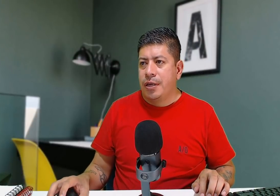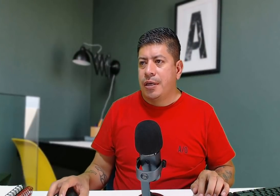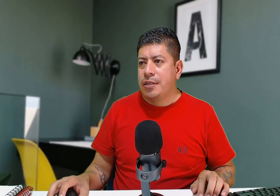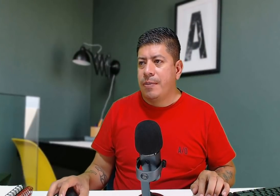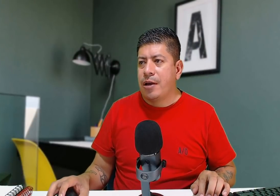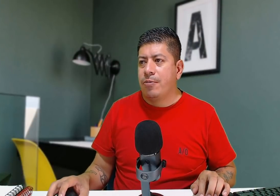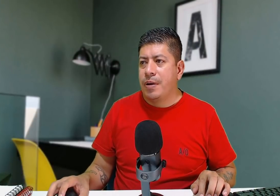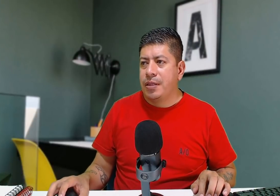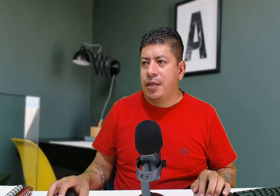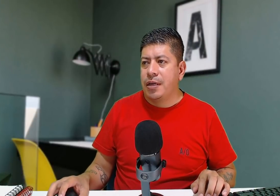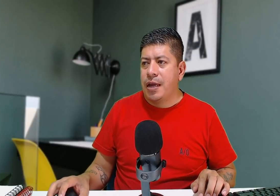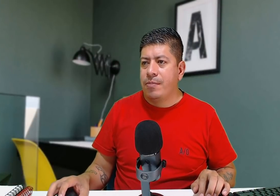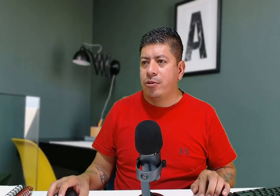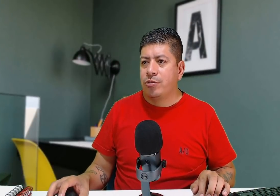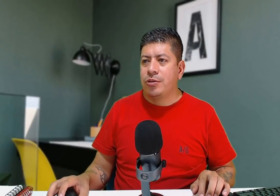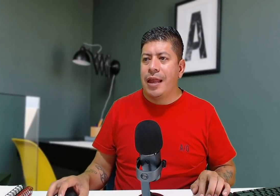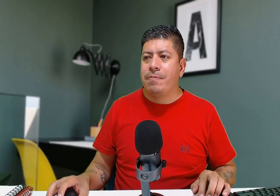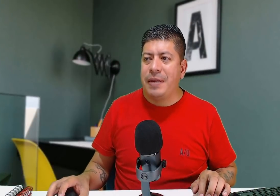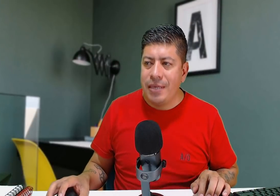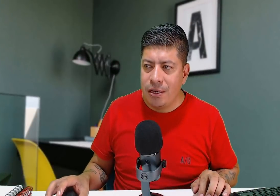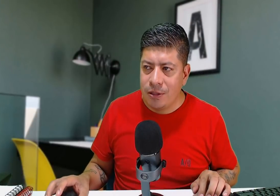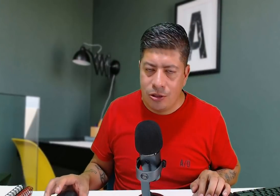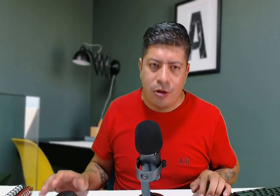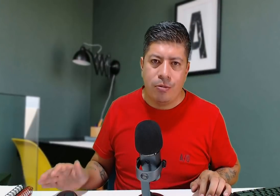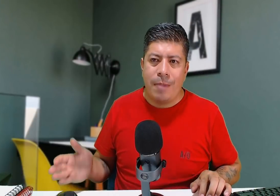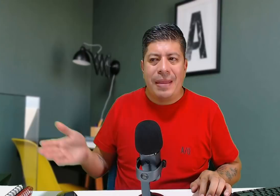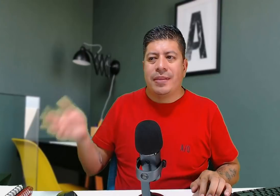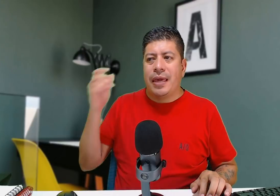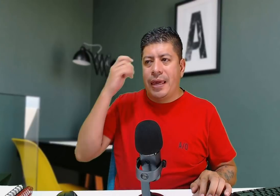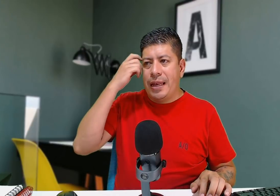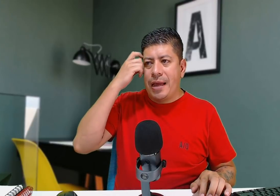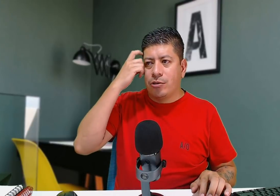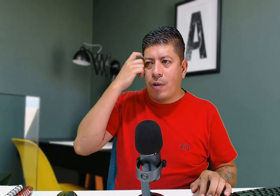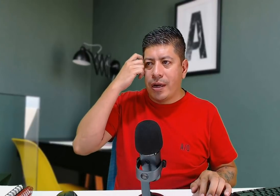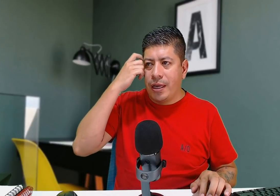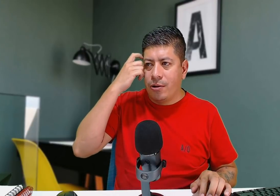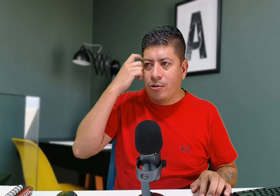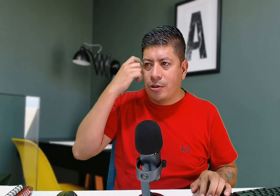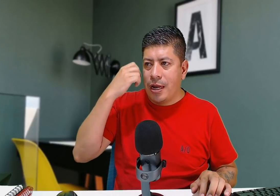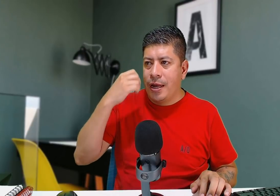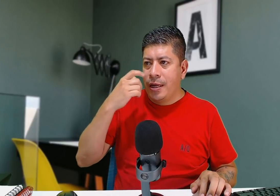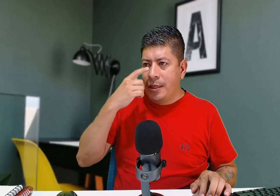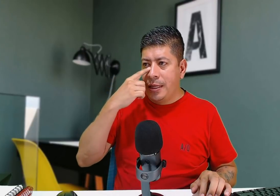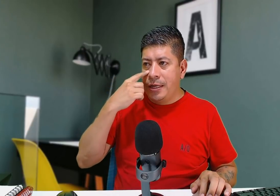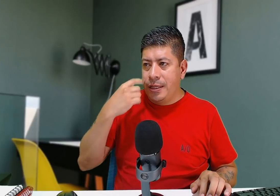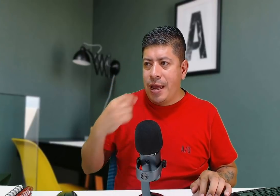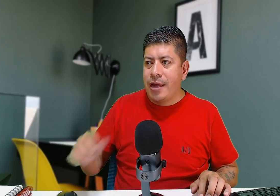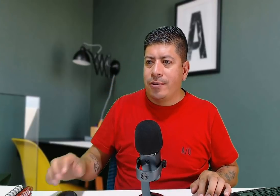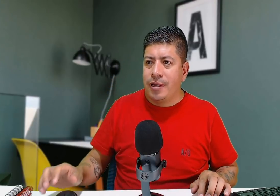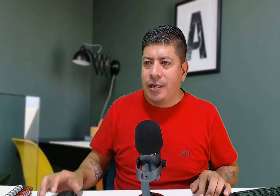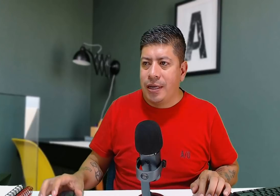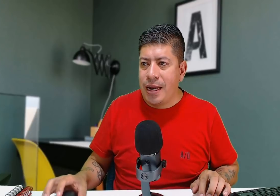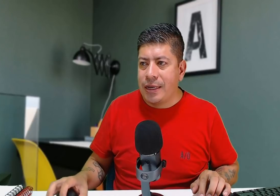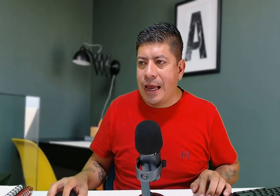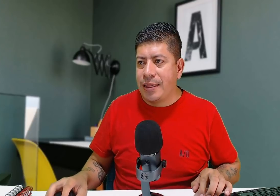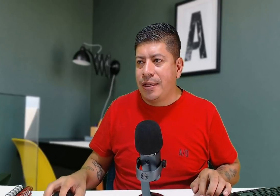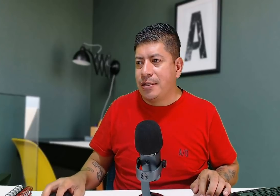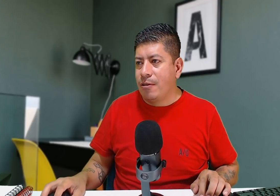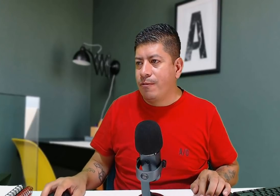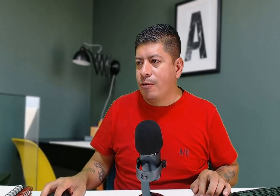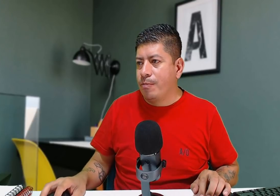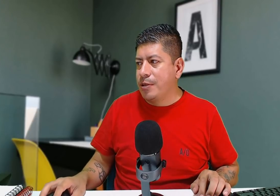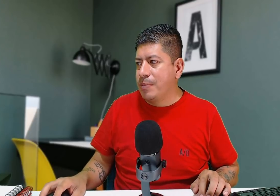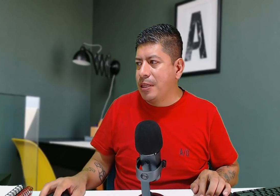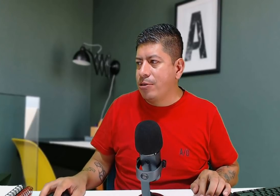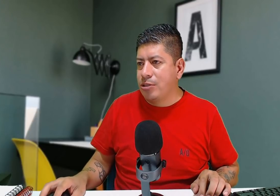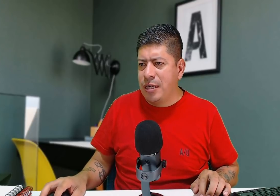en que se va a convertir a ambos donde al pri y cuestionó obviamente el actuar en contra del ideario del general cárdenas y